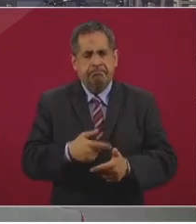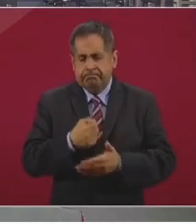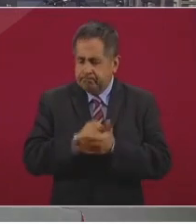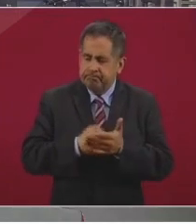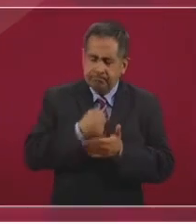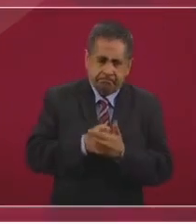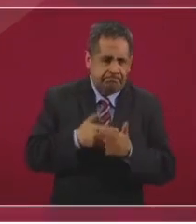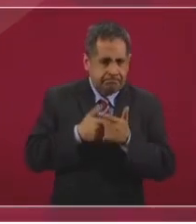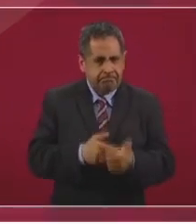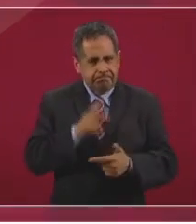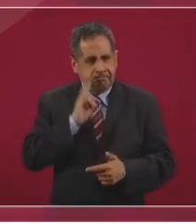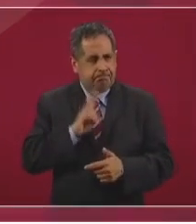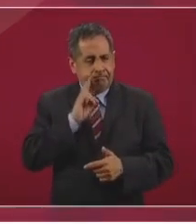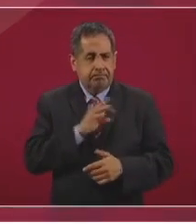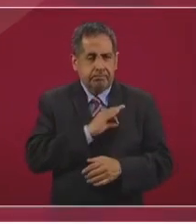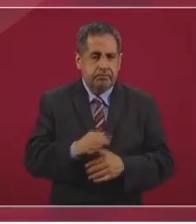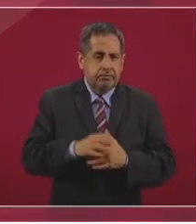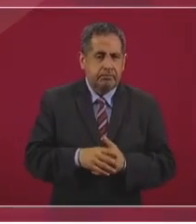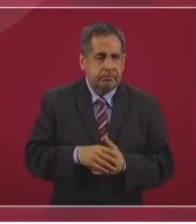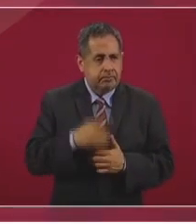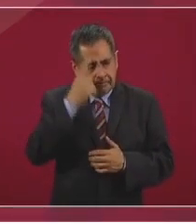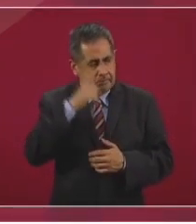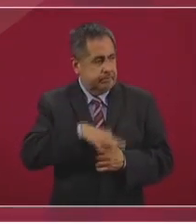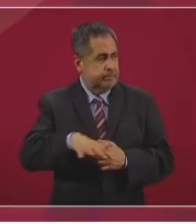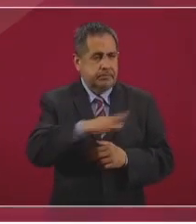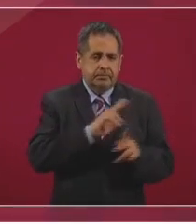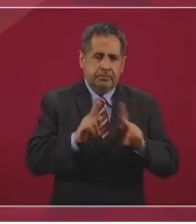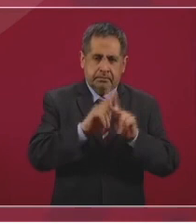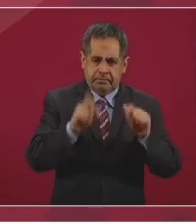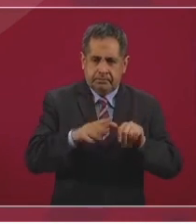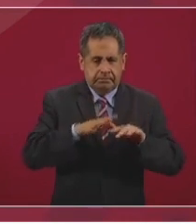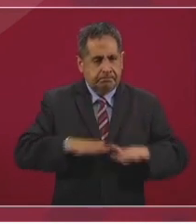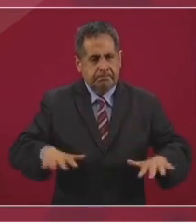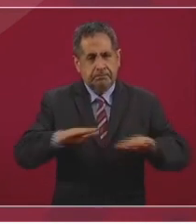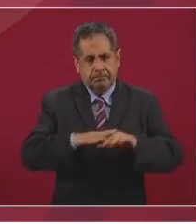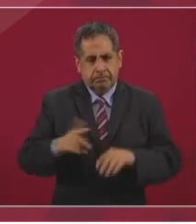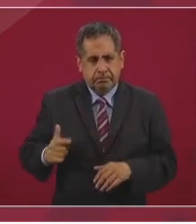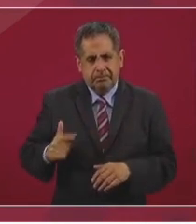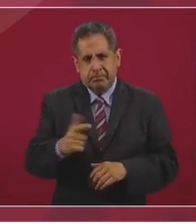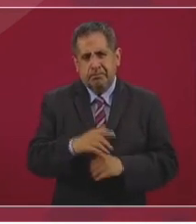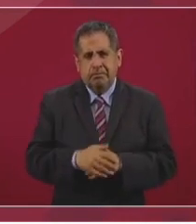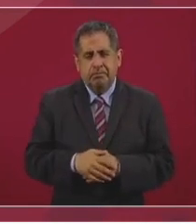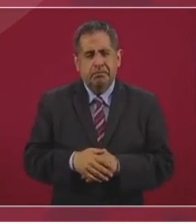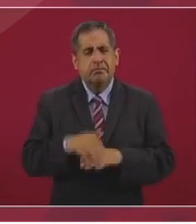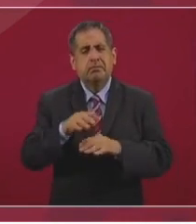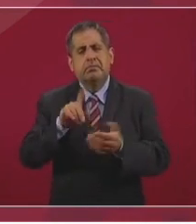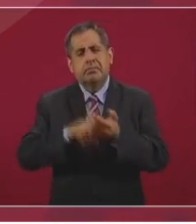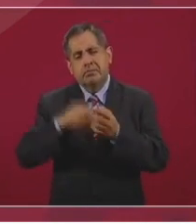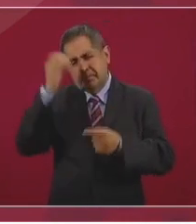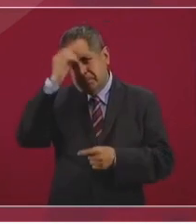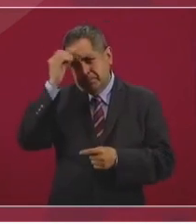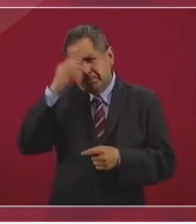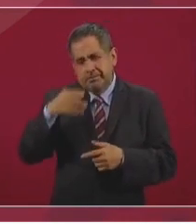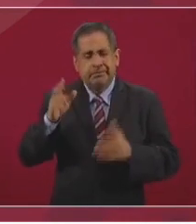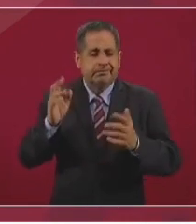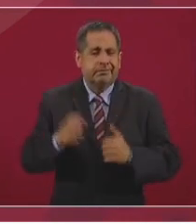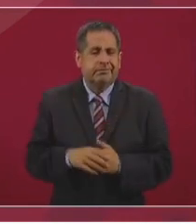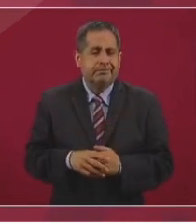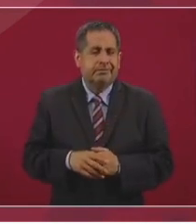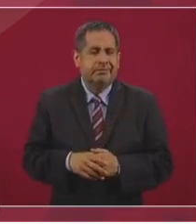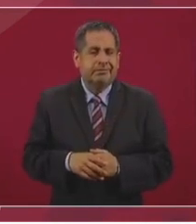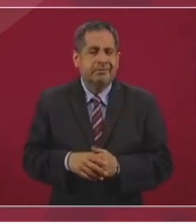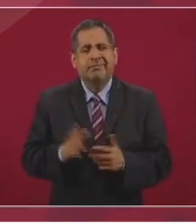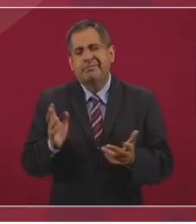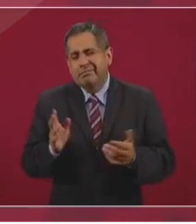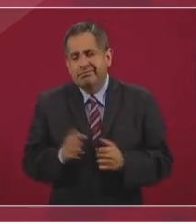insistiendo en que se pacifique Guanajuato. Acerca de las opiniones, pues